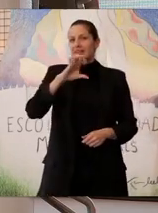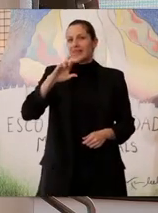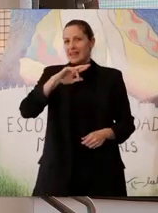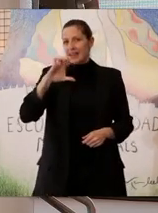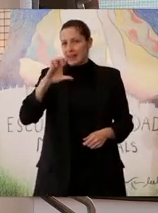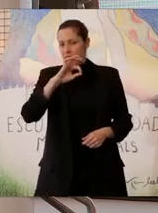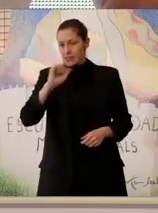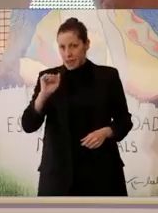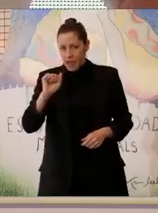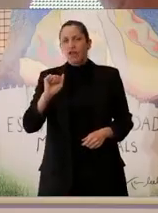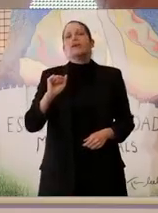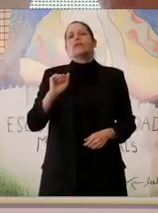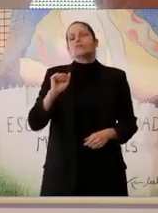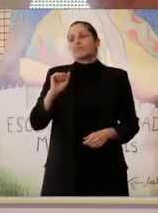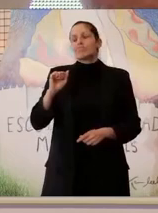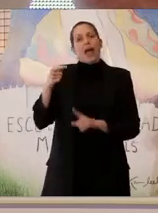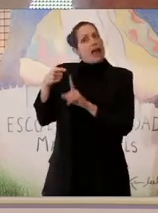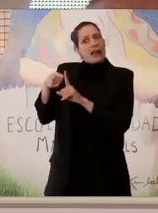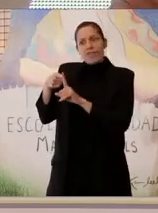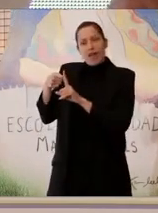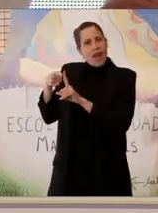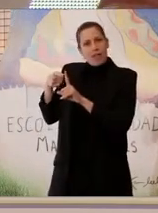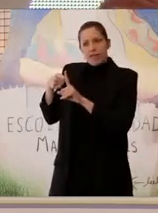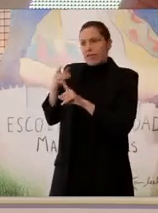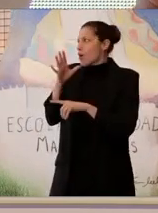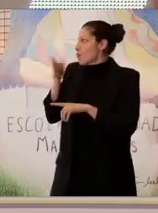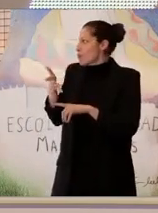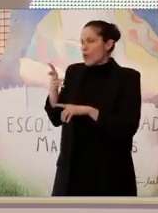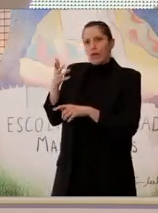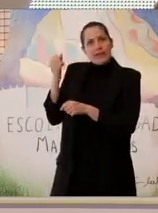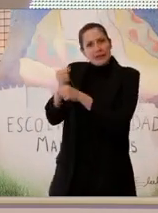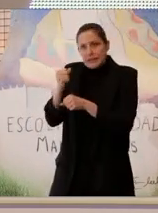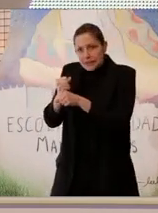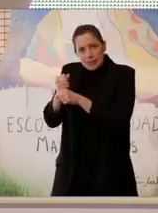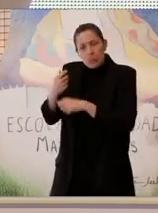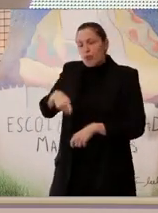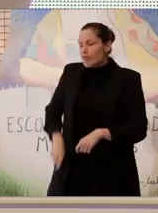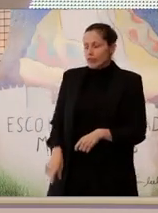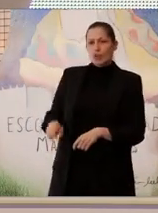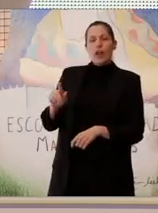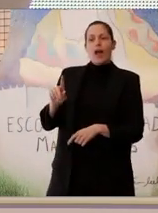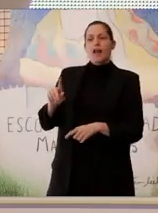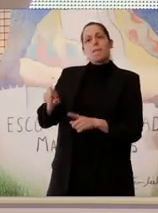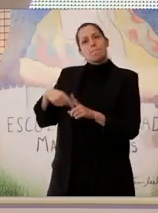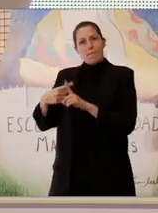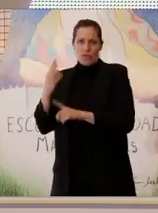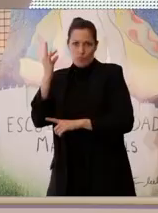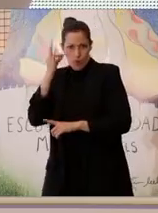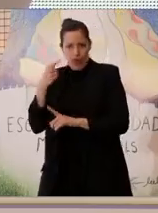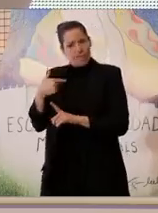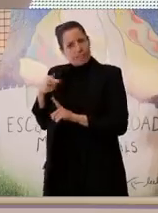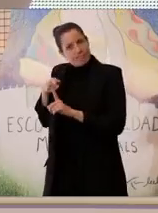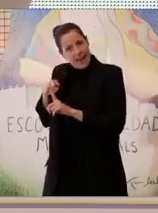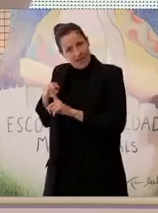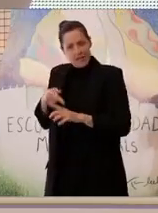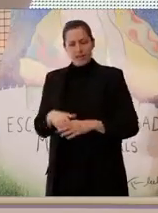referente como profesional y como mujer, así que yo no quiero tampoco quedarme atrás. Bueno, yo creo que Teresa ha introducido muchísimas cosas,